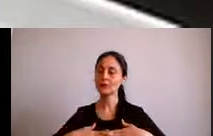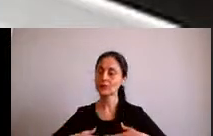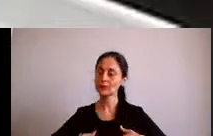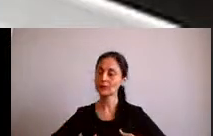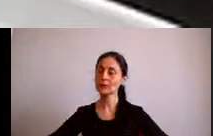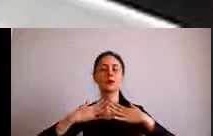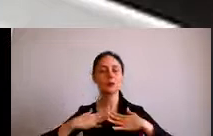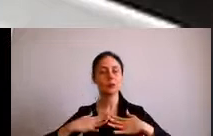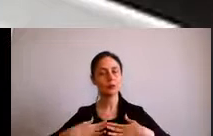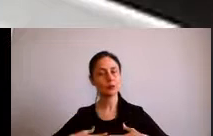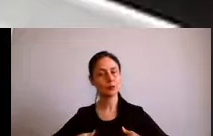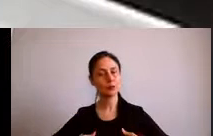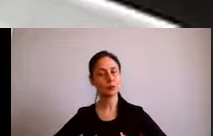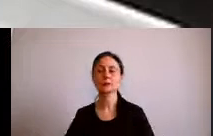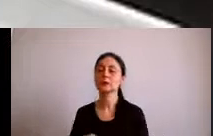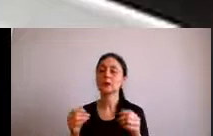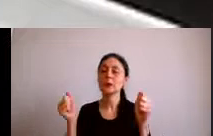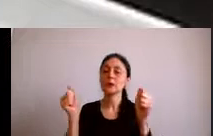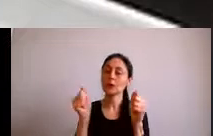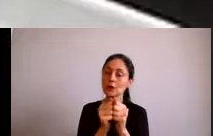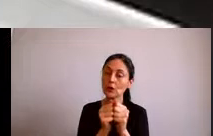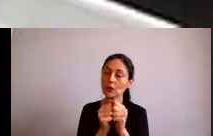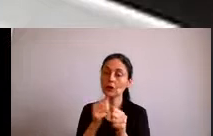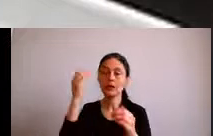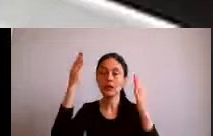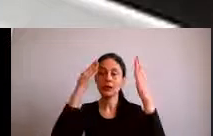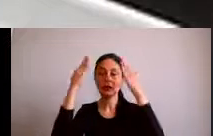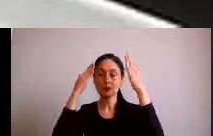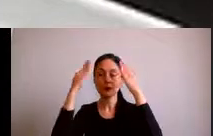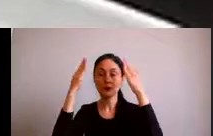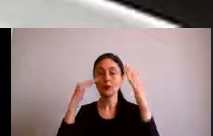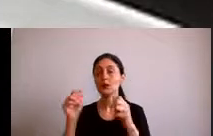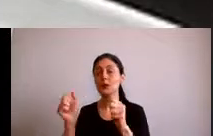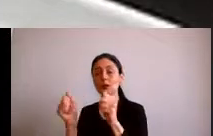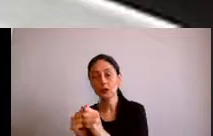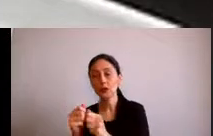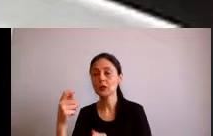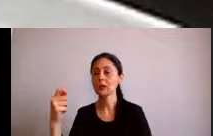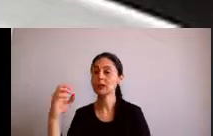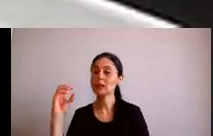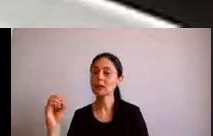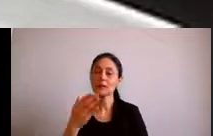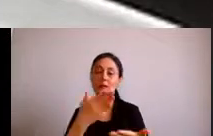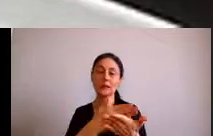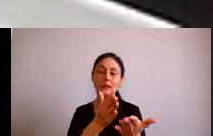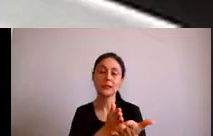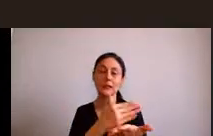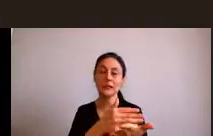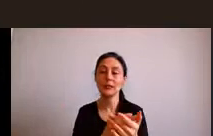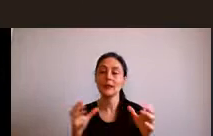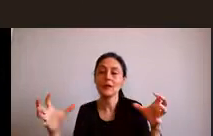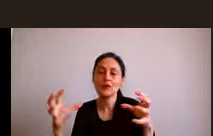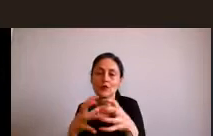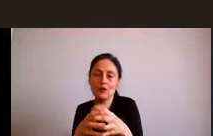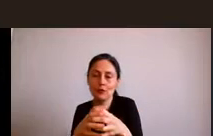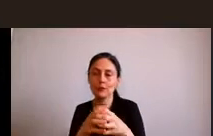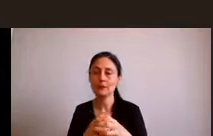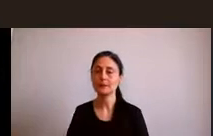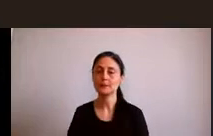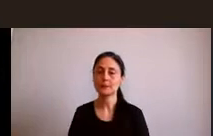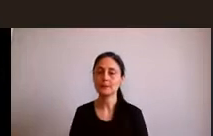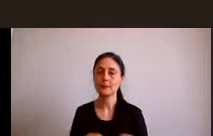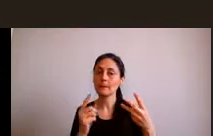conjunto con psicólogos, terapeutas, y van generando estrategias de trabajo en conjunto. Otra